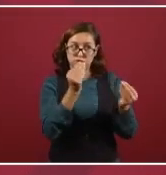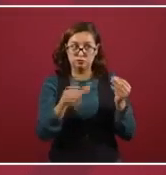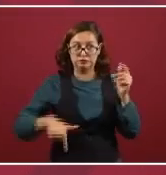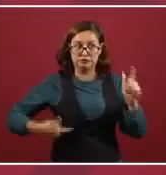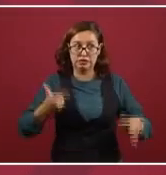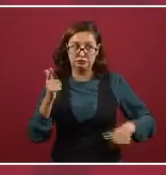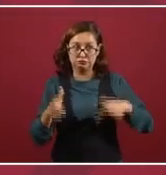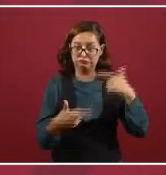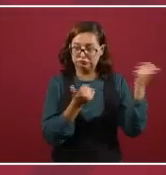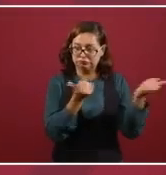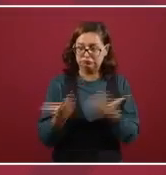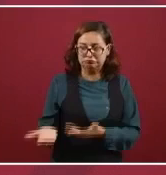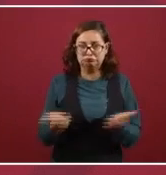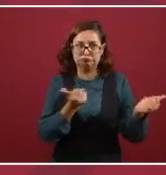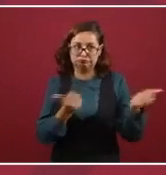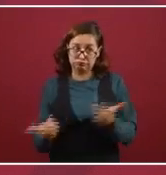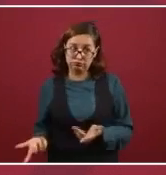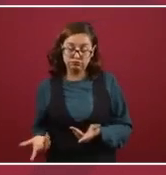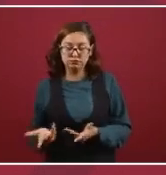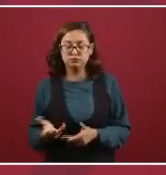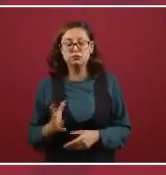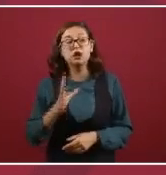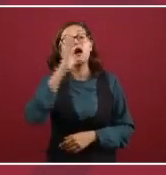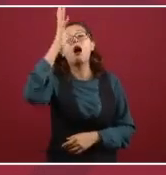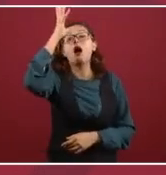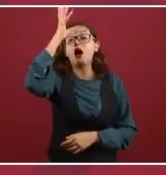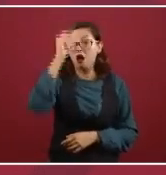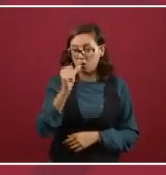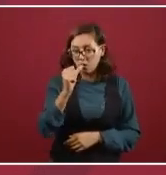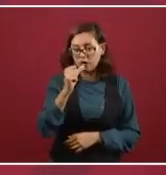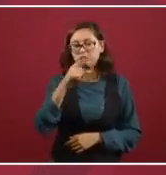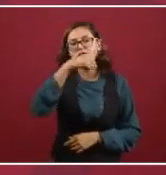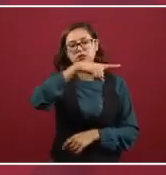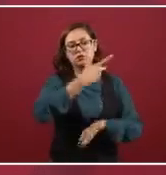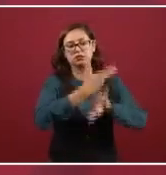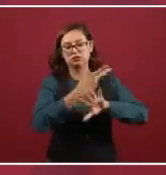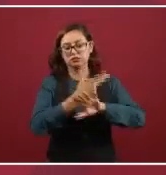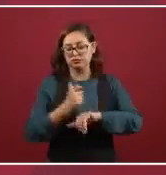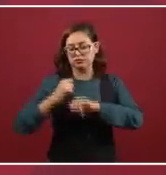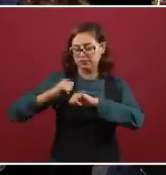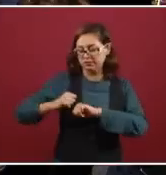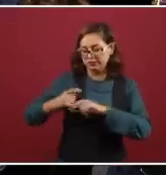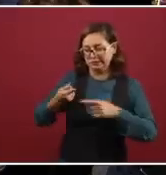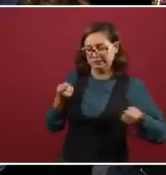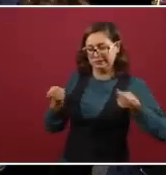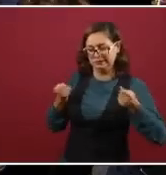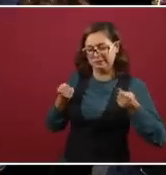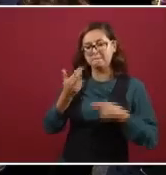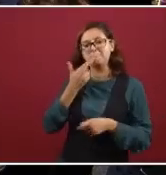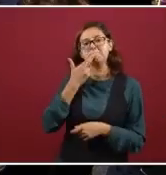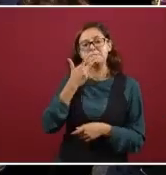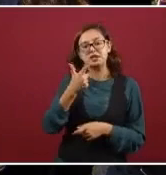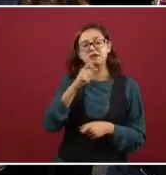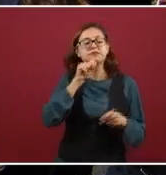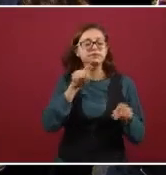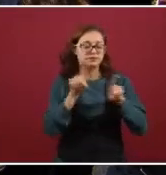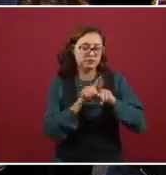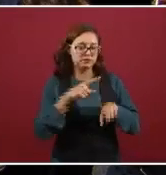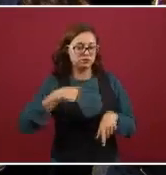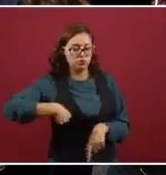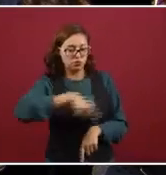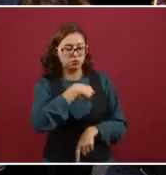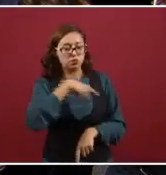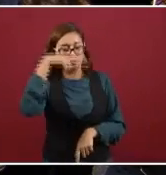autoridades norteamericanas en el territorio de Estados Unidos y de las autoridades mexicanas en nuestro territorio,